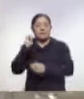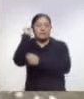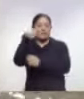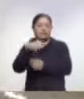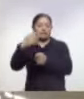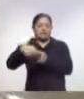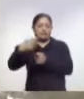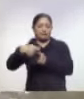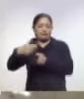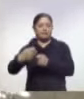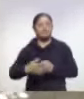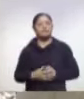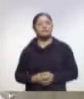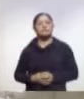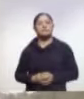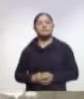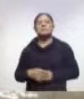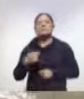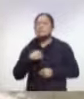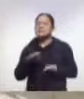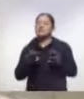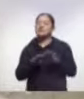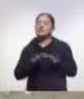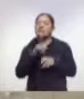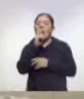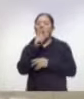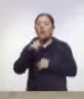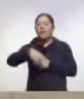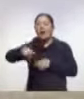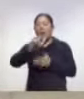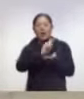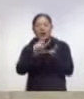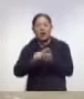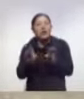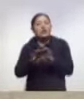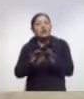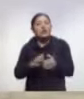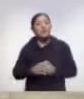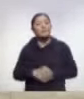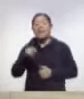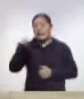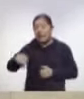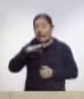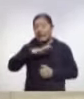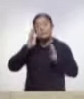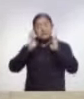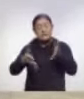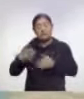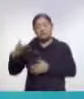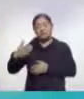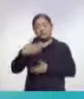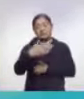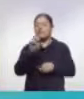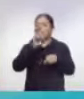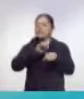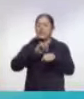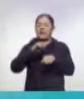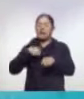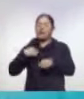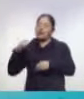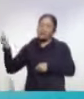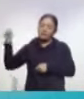Nosotros, ¿cómo tratamos el agua? Como ya tenemos aquí especies, diario venimos a darles de comer.